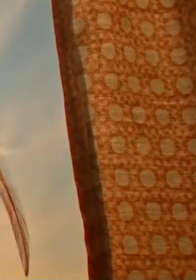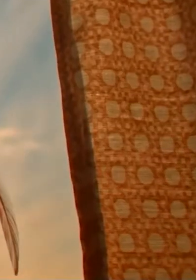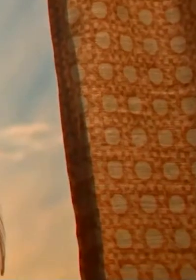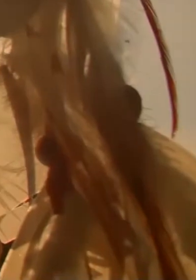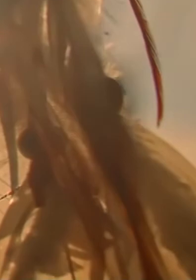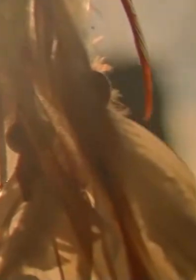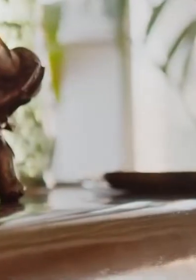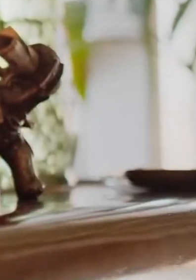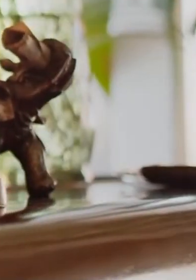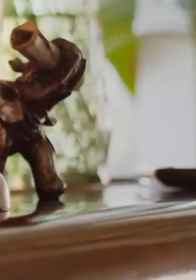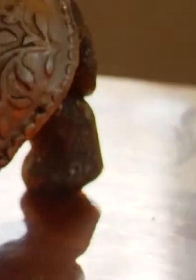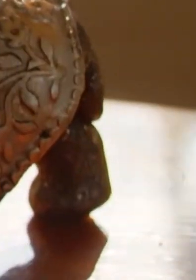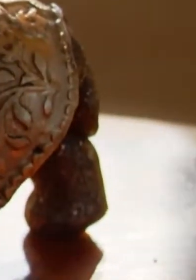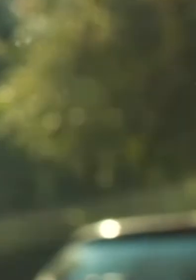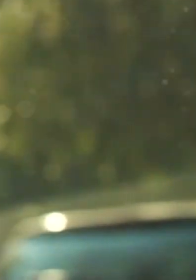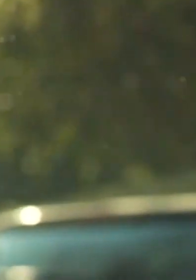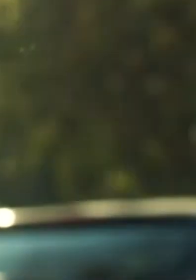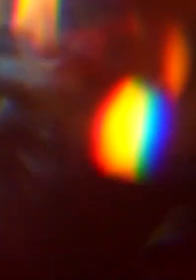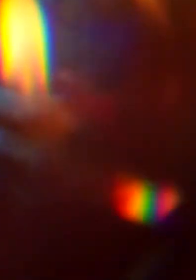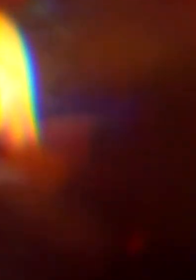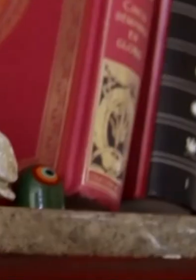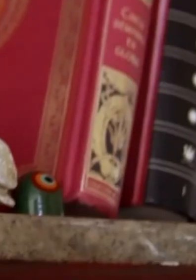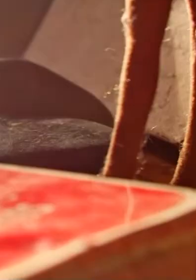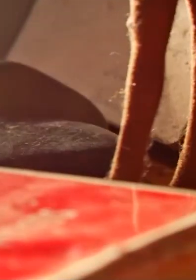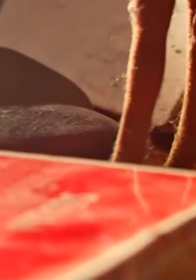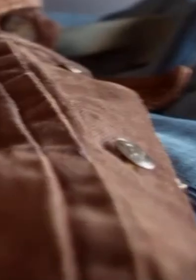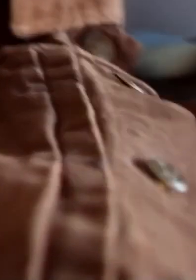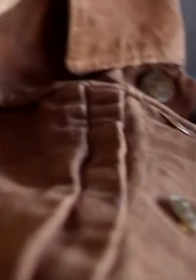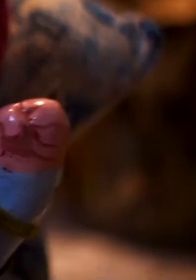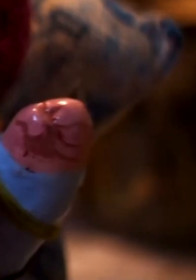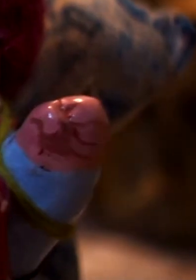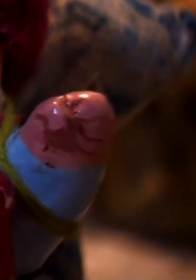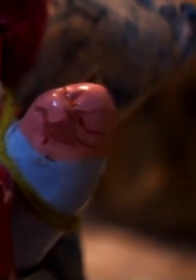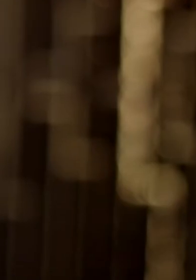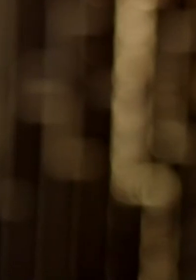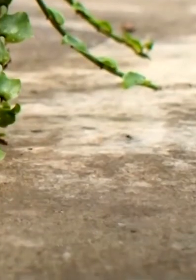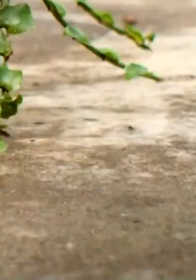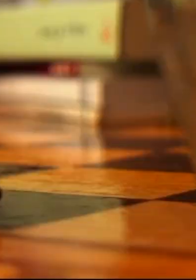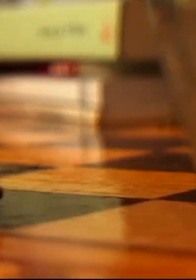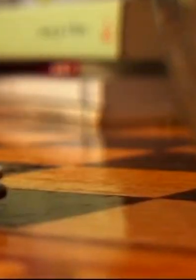Suerte, hay que ayudarla. Con el Kini estás a 6 pasos de tus sueños. ¿Qué esperas para cumplirlos?